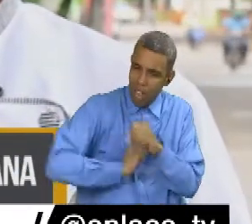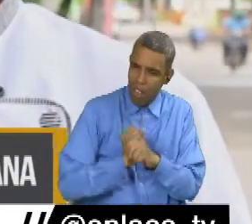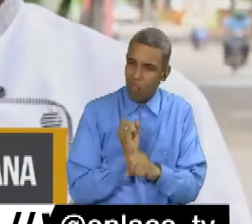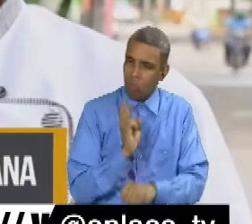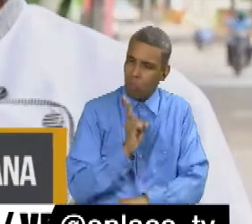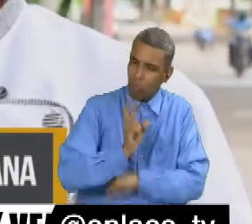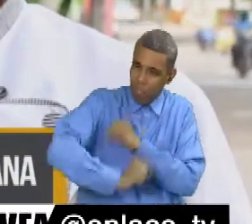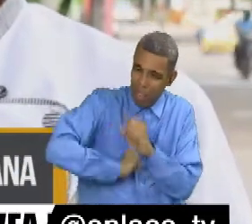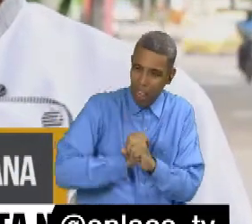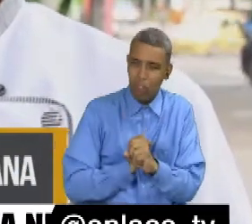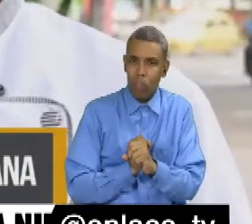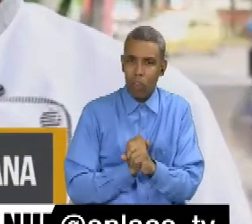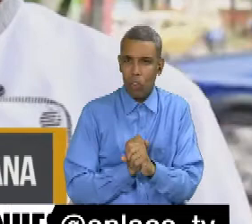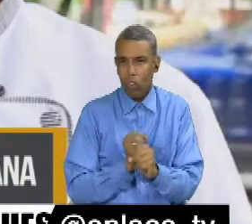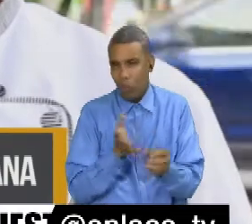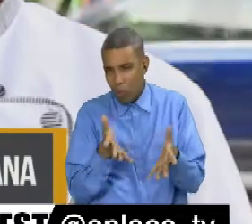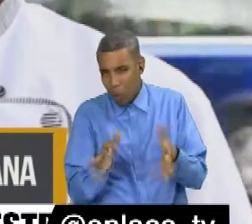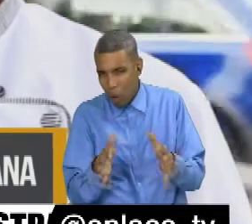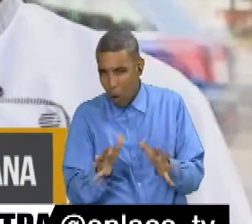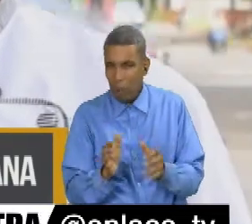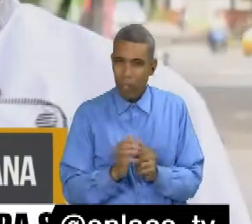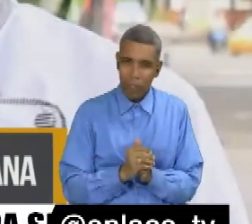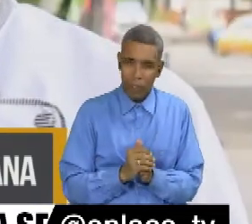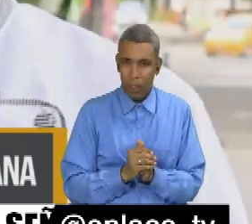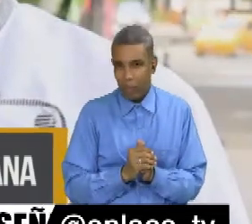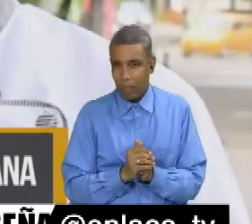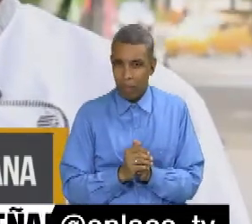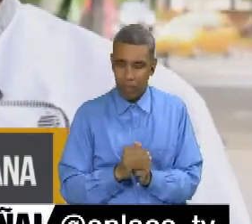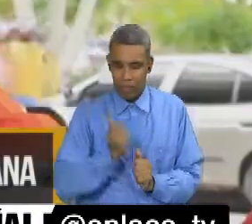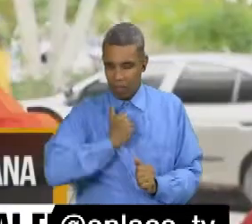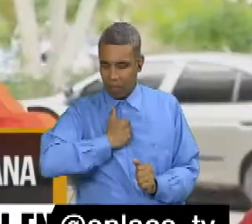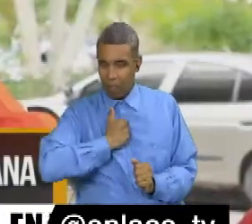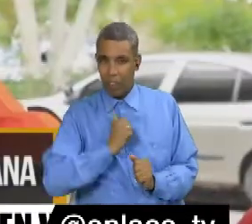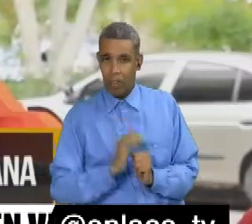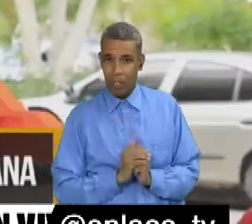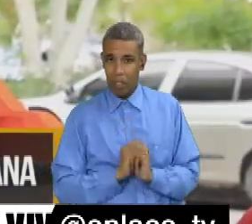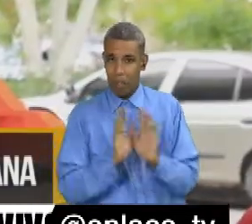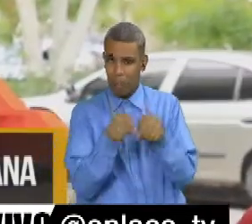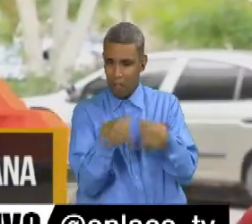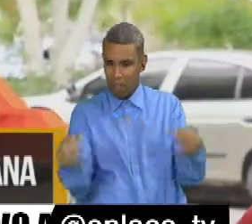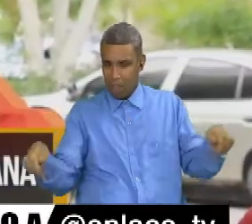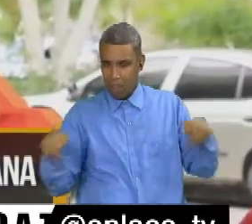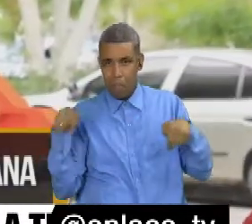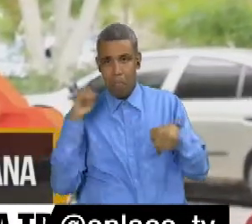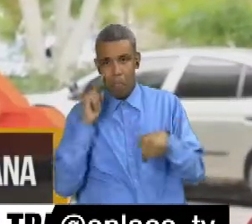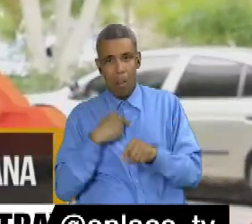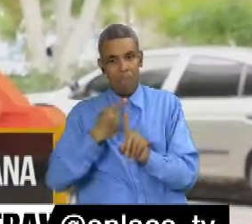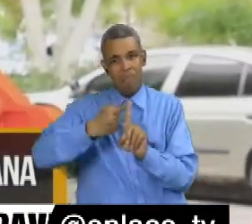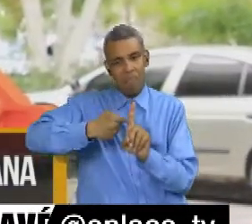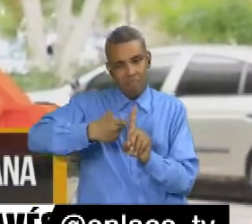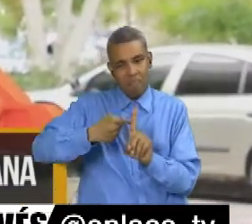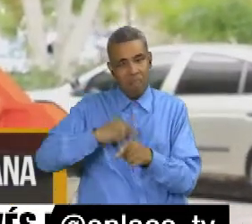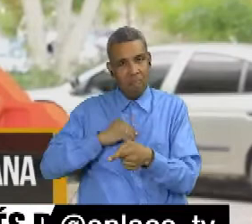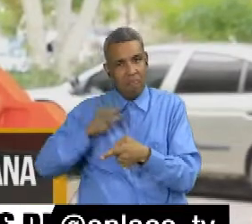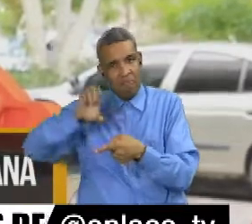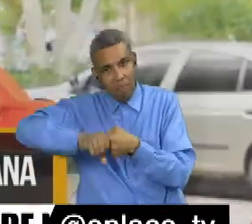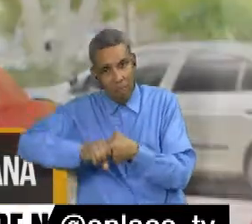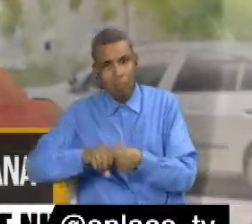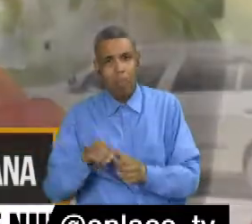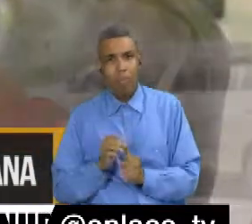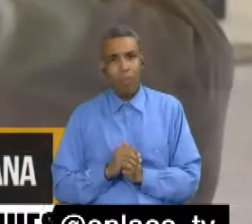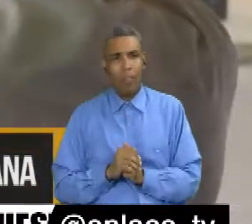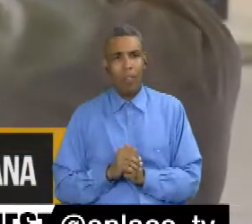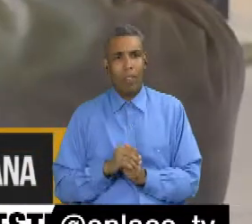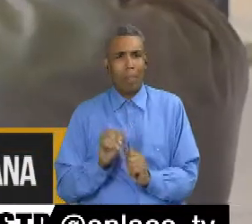el primer año, año y medio, decidí meterme en un local. Cansado de la situación de informalidad y de la persecución que sentía